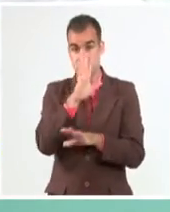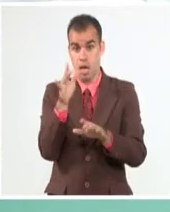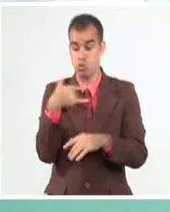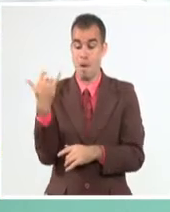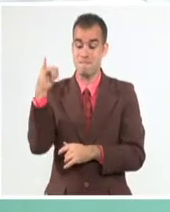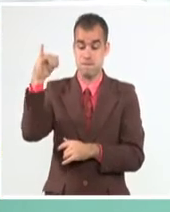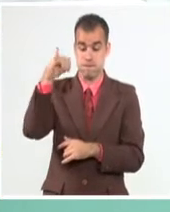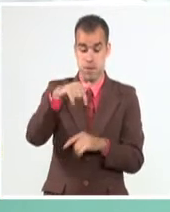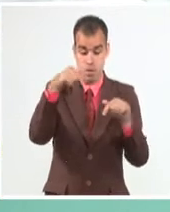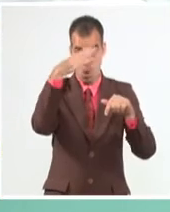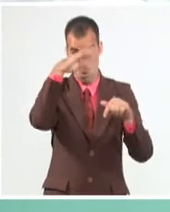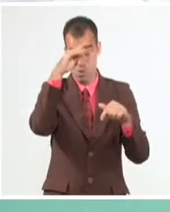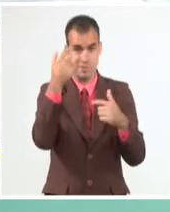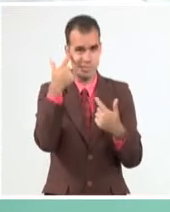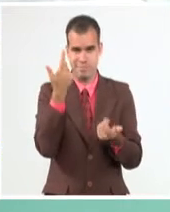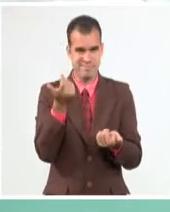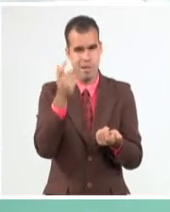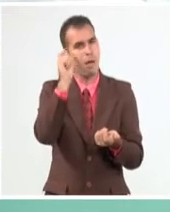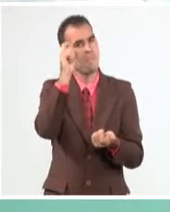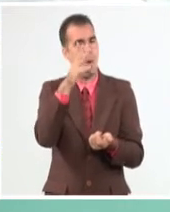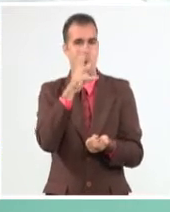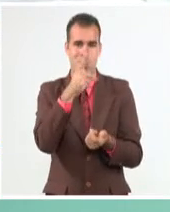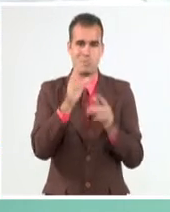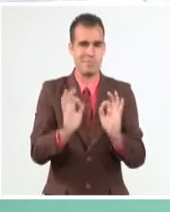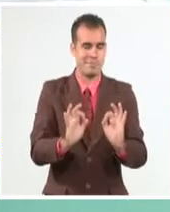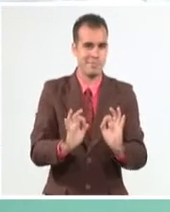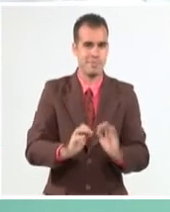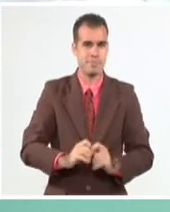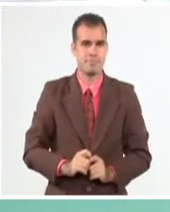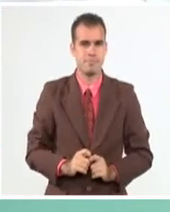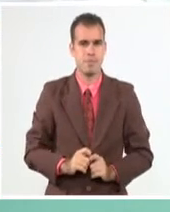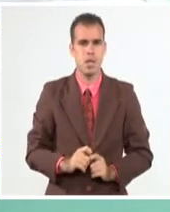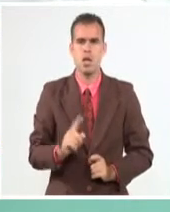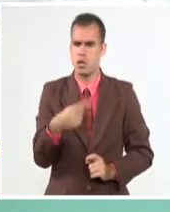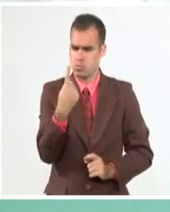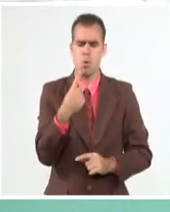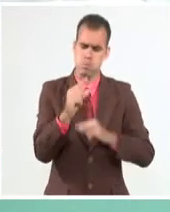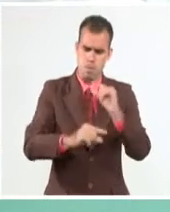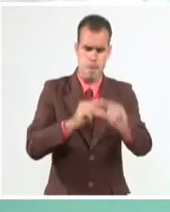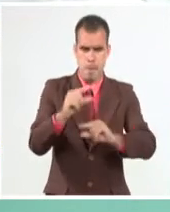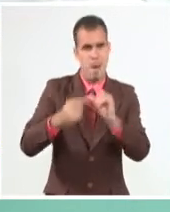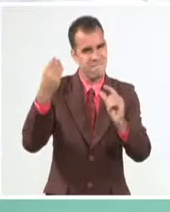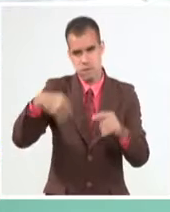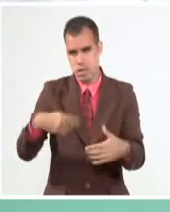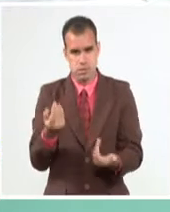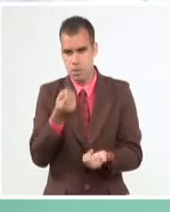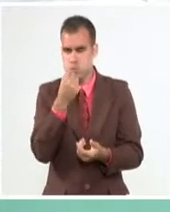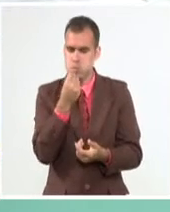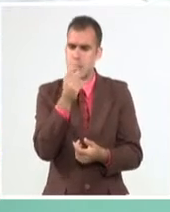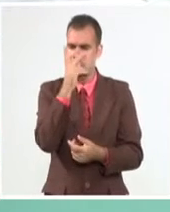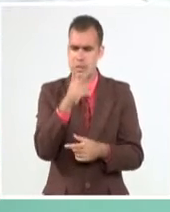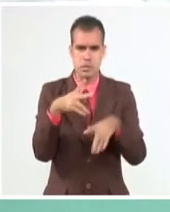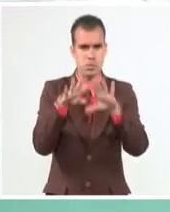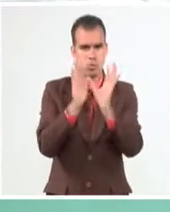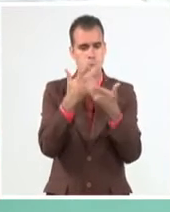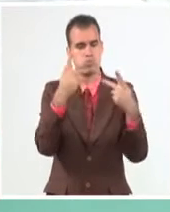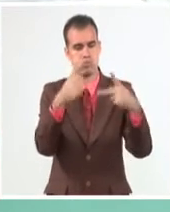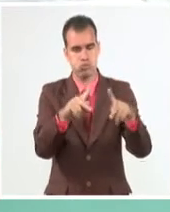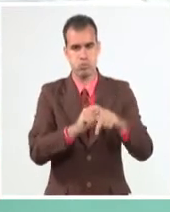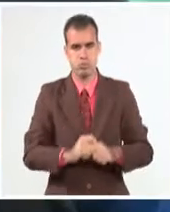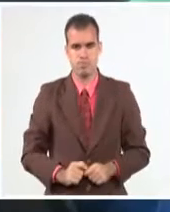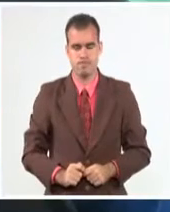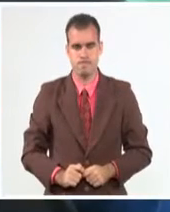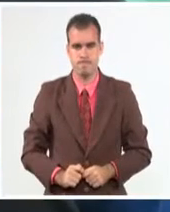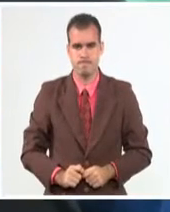entonces es una experiencia como no y bueno sabremos aprovecharla en todos los sentidos desde el punto de vista profesional y del punto de